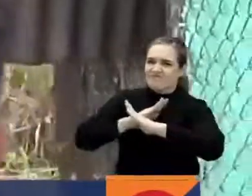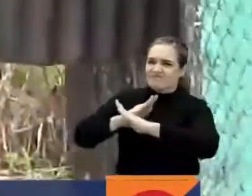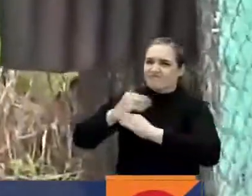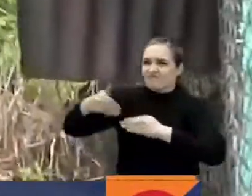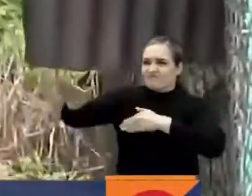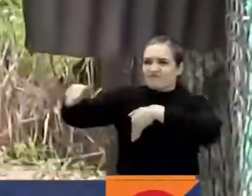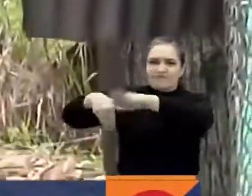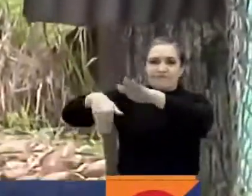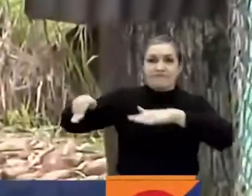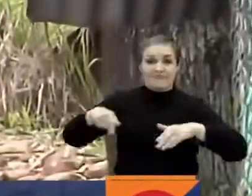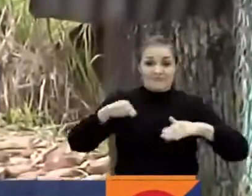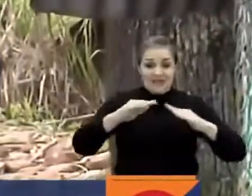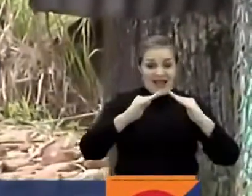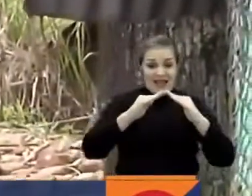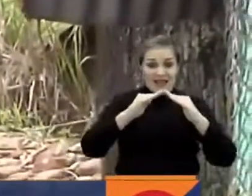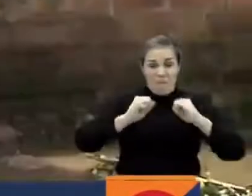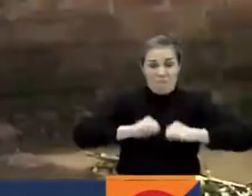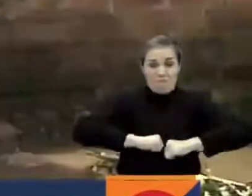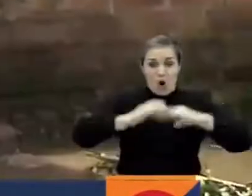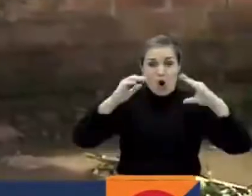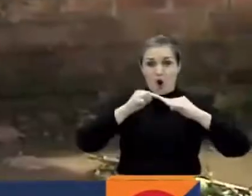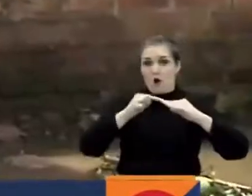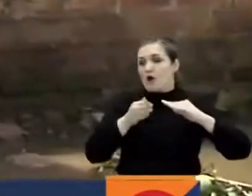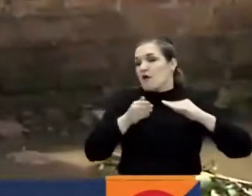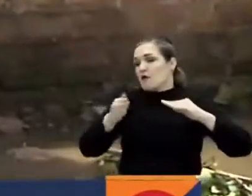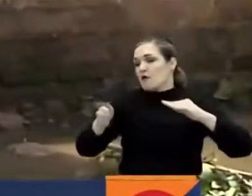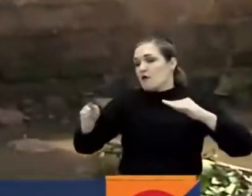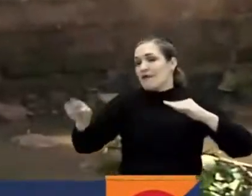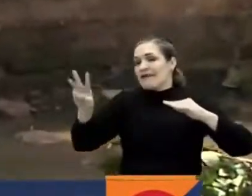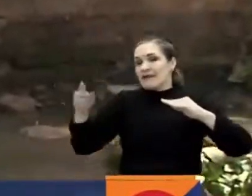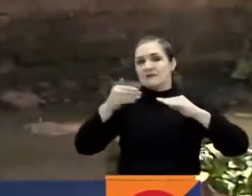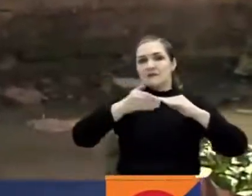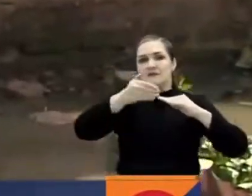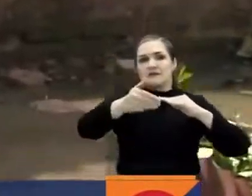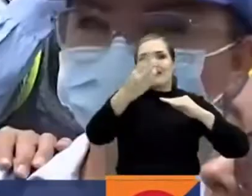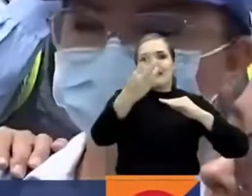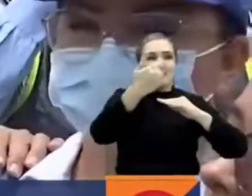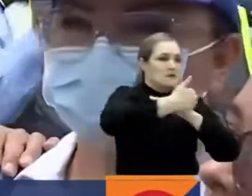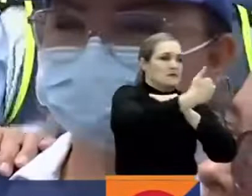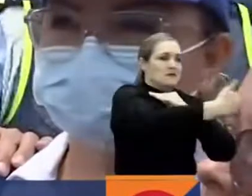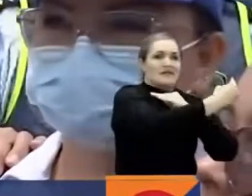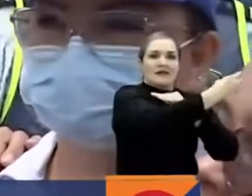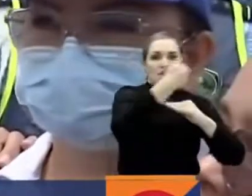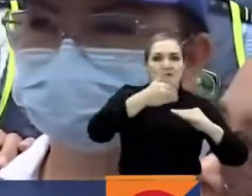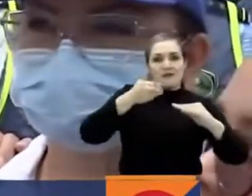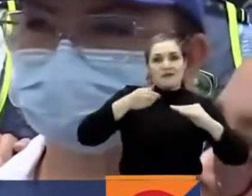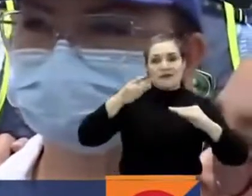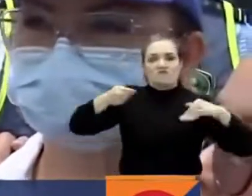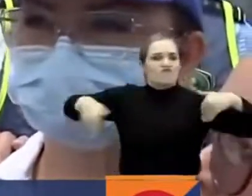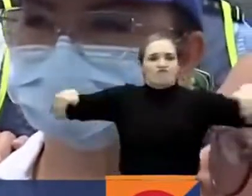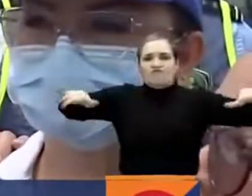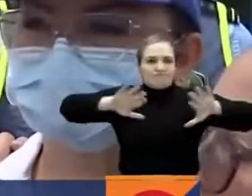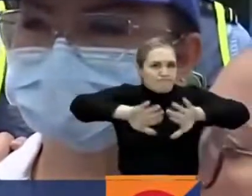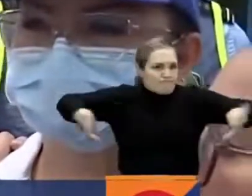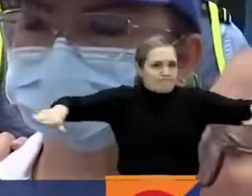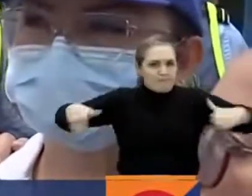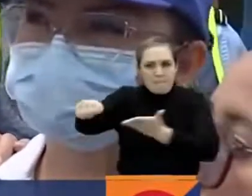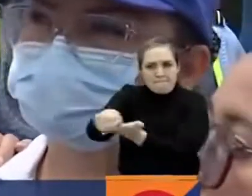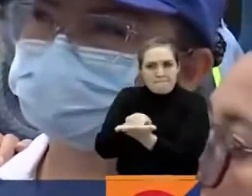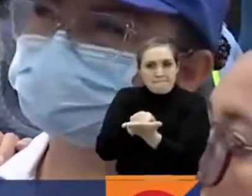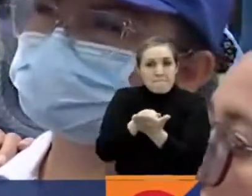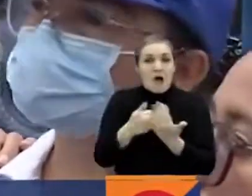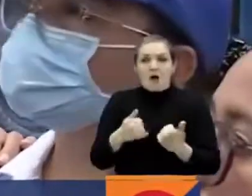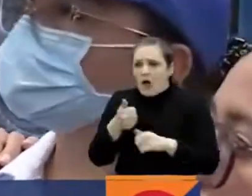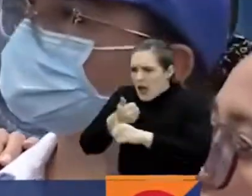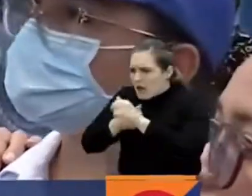3 cuadras a la redonda. Más de 70 familias se encuentran retiradas de sus casas. En cada una hay que determinar el nivel de riesgo